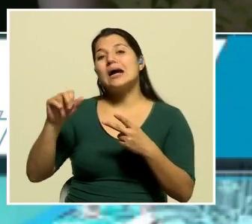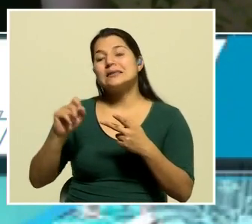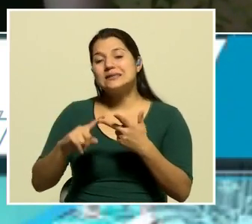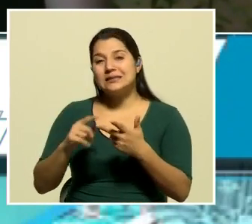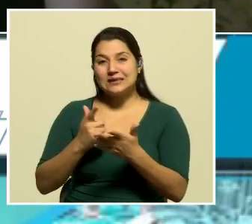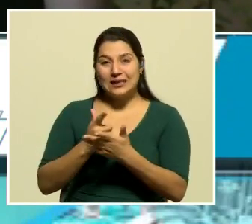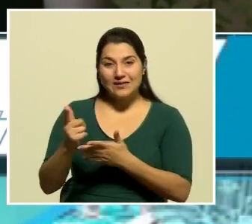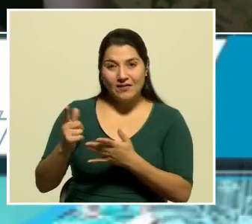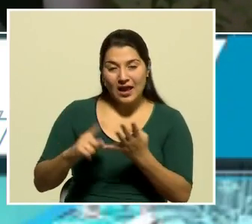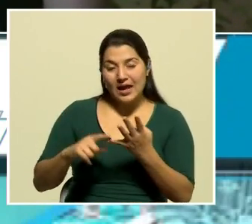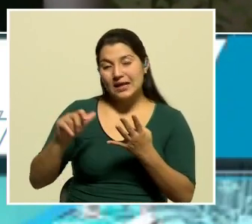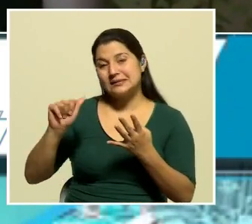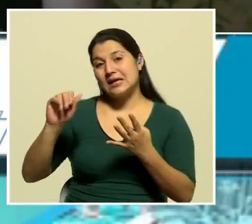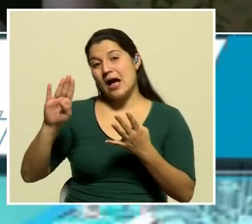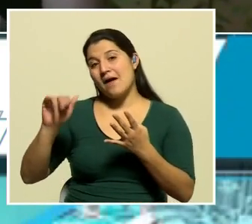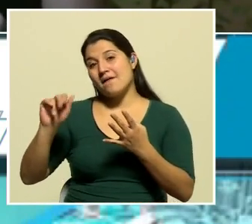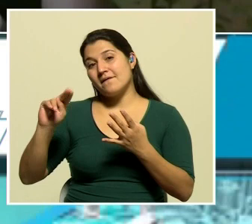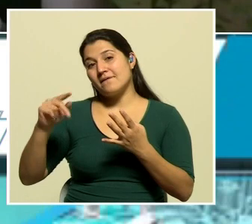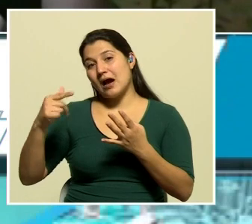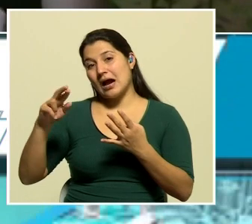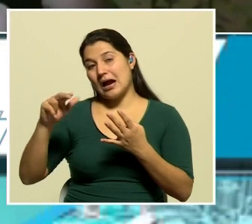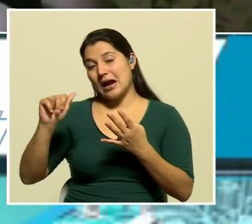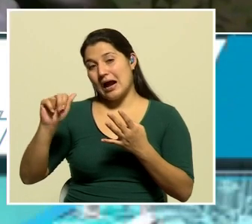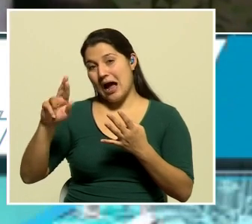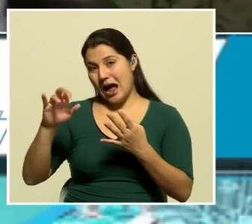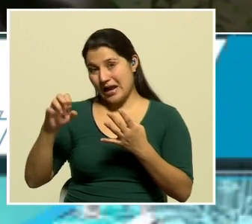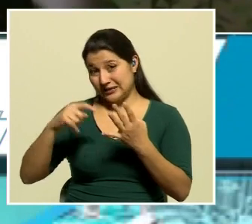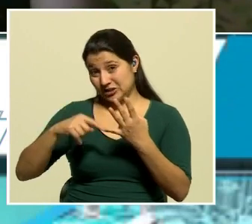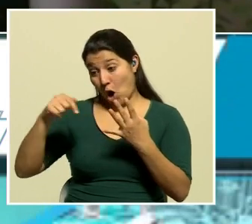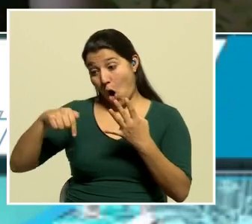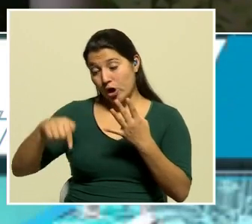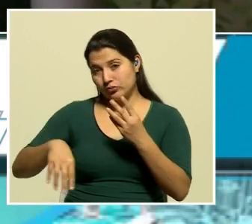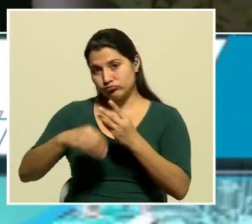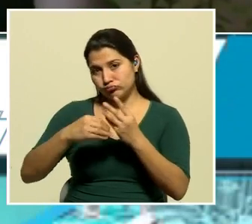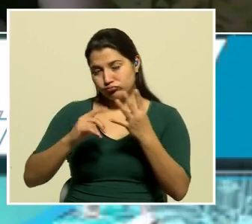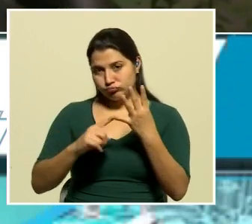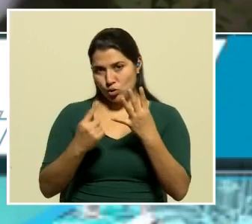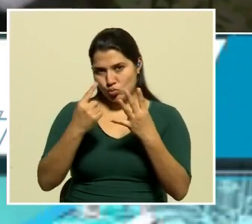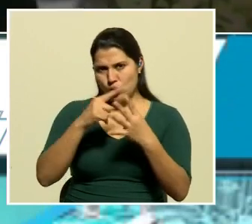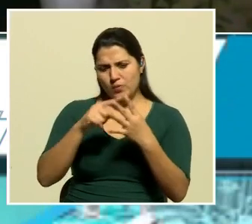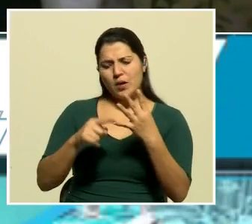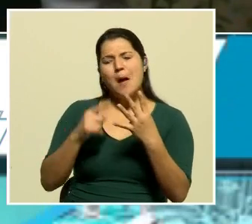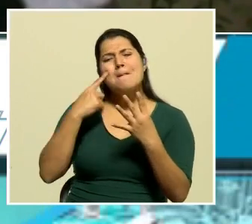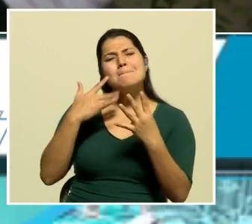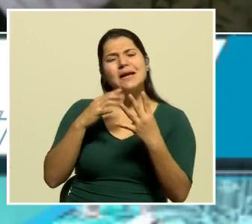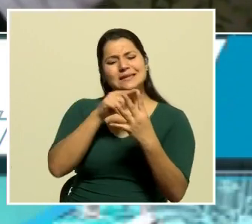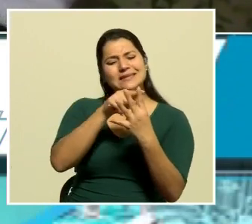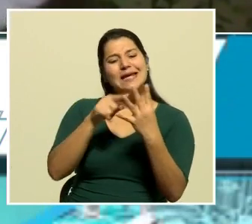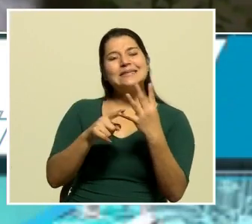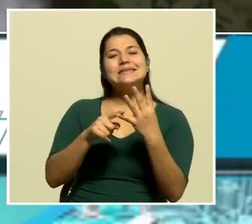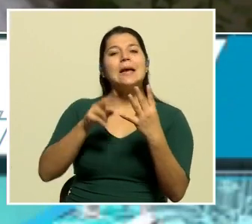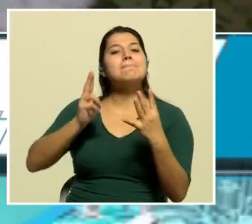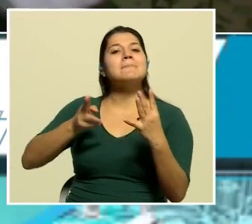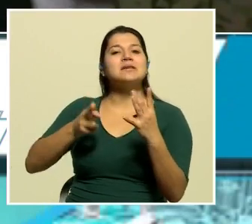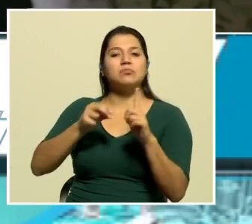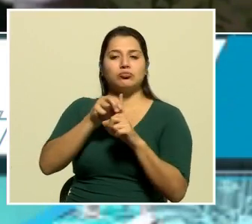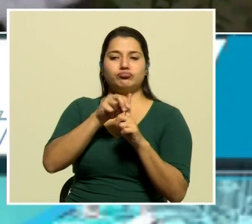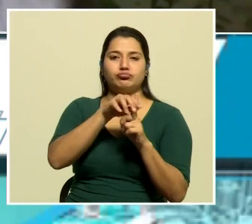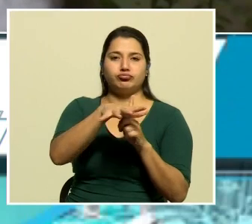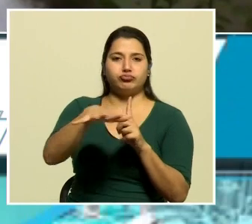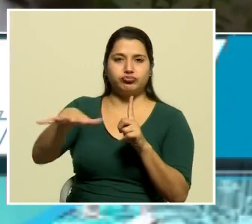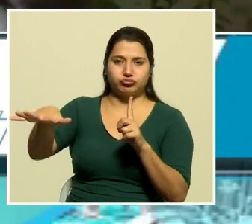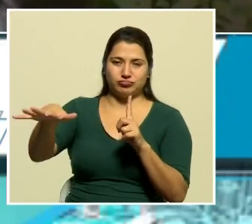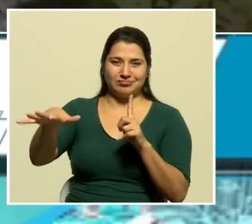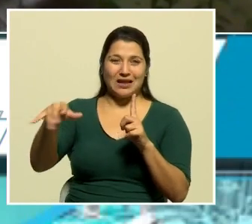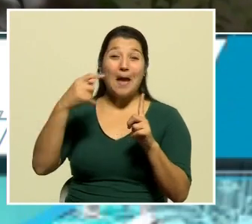hoy, todas al parecer tienen un mismo nexo epidemiológico que vino justamente de un